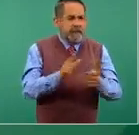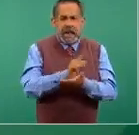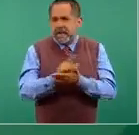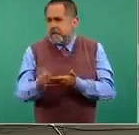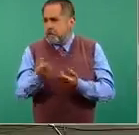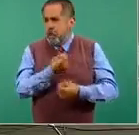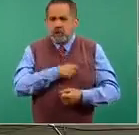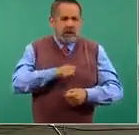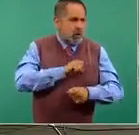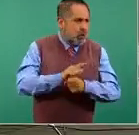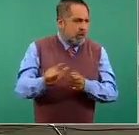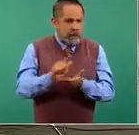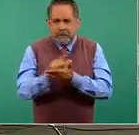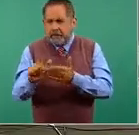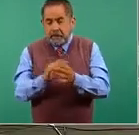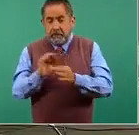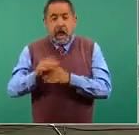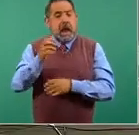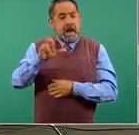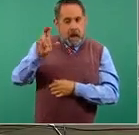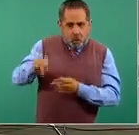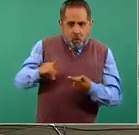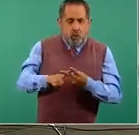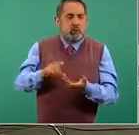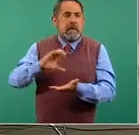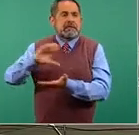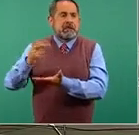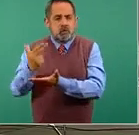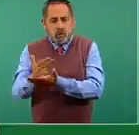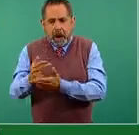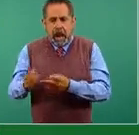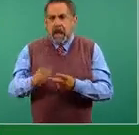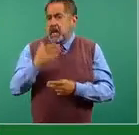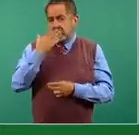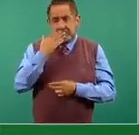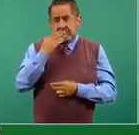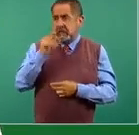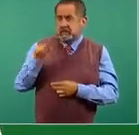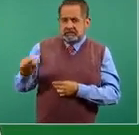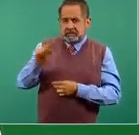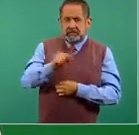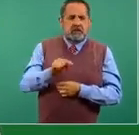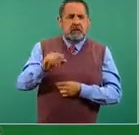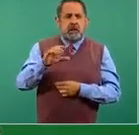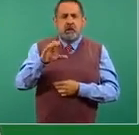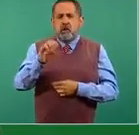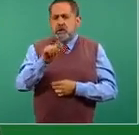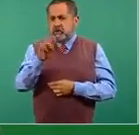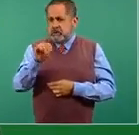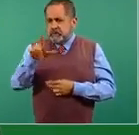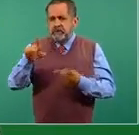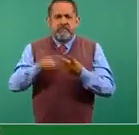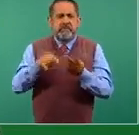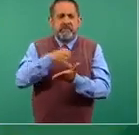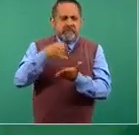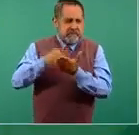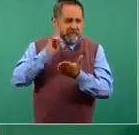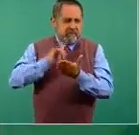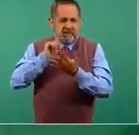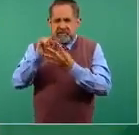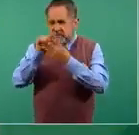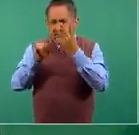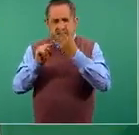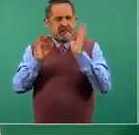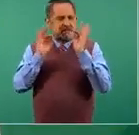particularmente en Cancún, pero desde luego también en Chetumal y otros lugares, Cozumel, Isla Mujeres, etcétera, y sobre lo